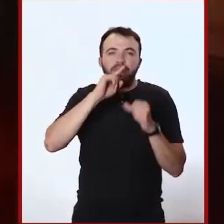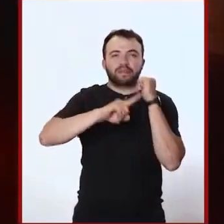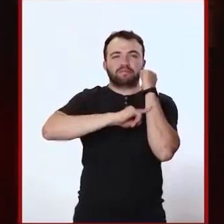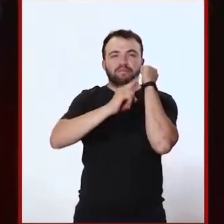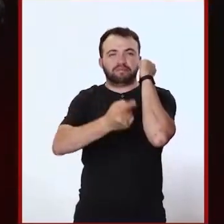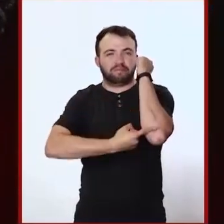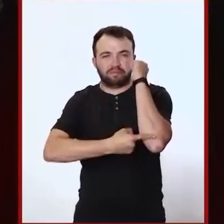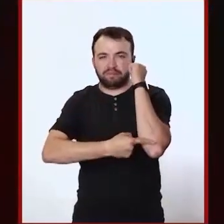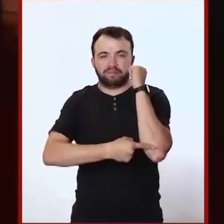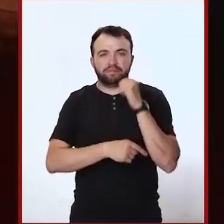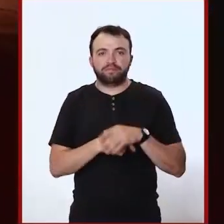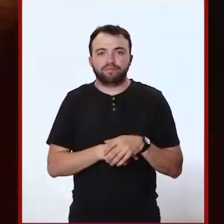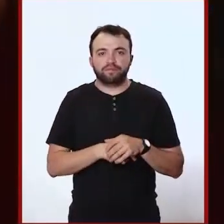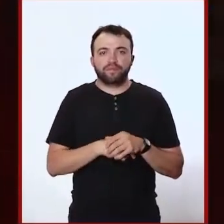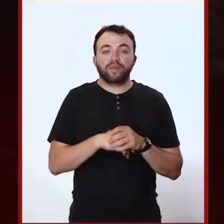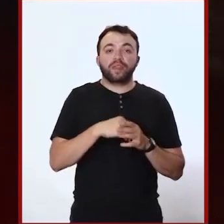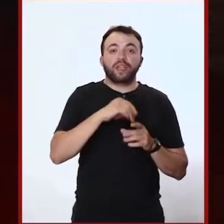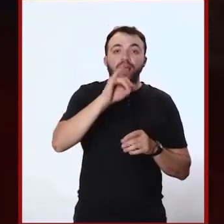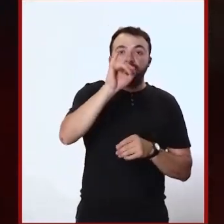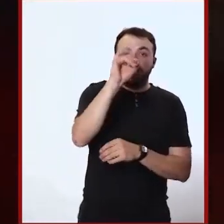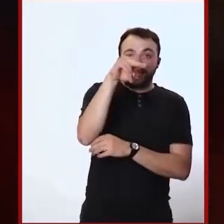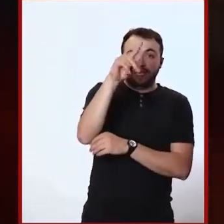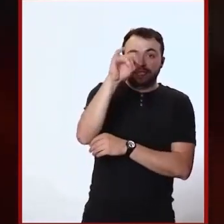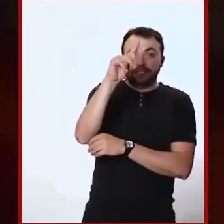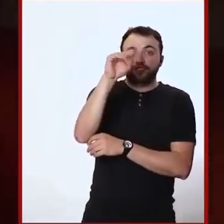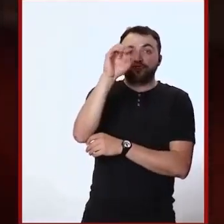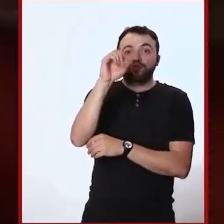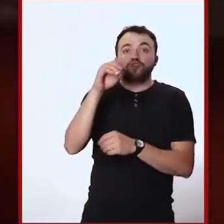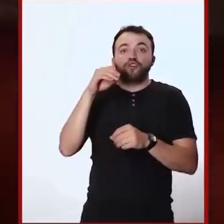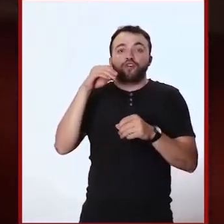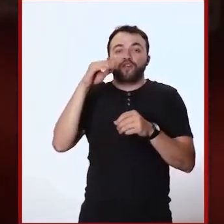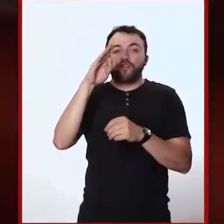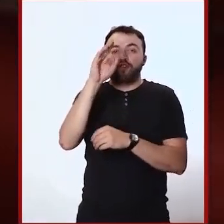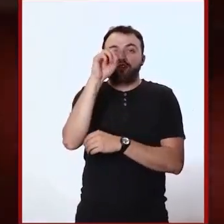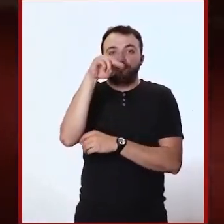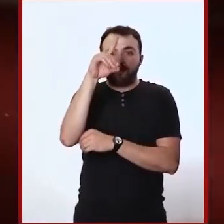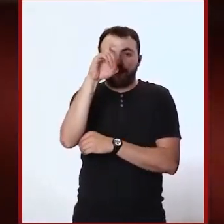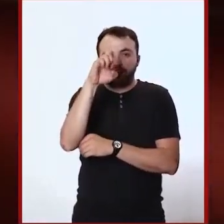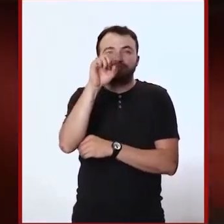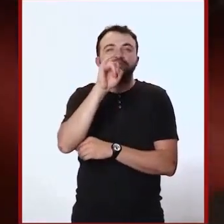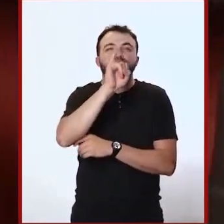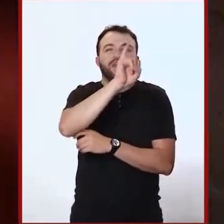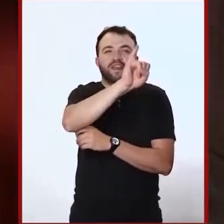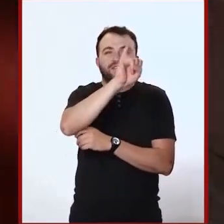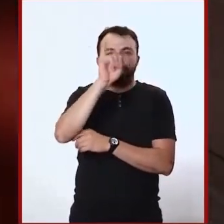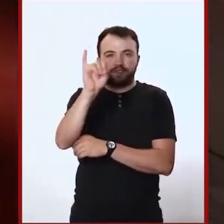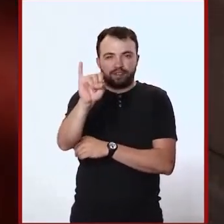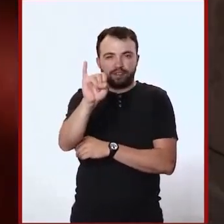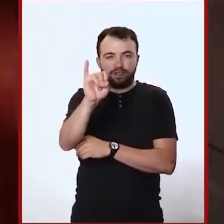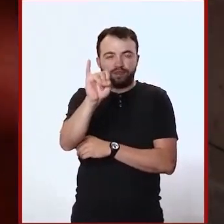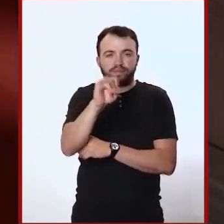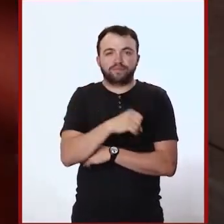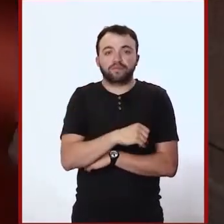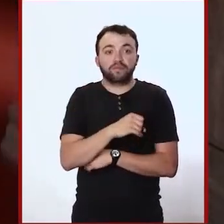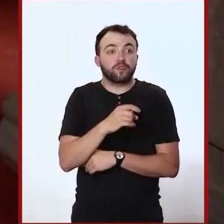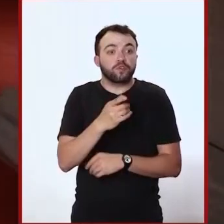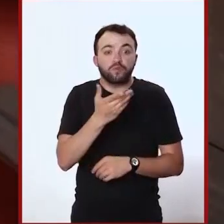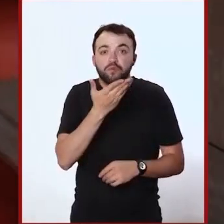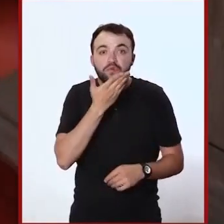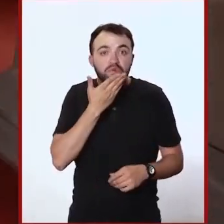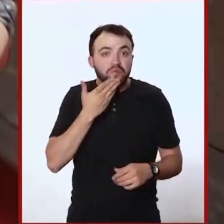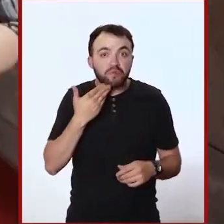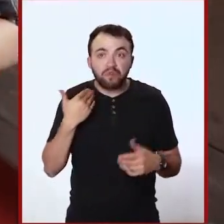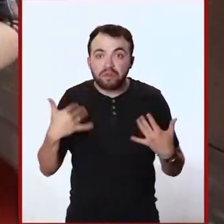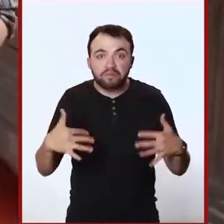caso del Instituto del Fondo Nacional de la Vivienda para los Trabajadores, el Infonavit, de no contar con un trabajo, también se puede uno